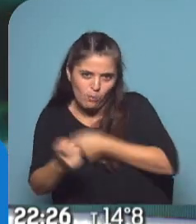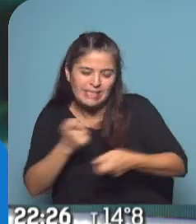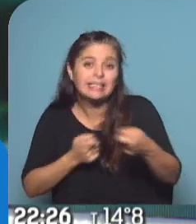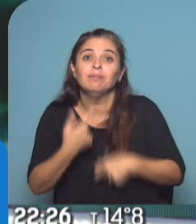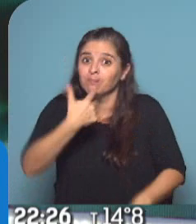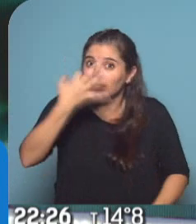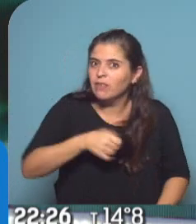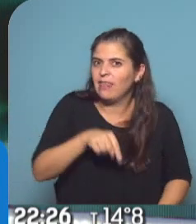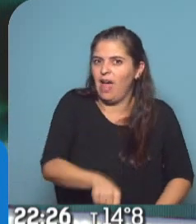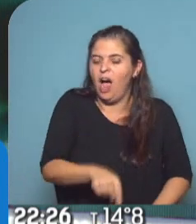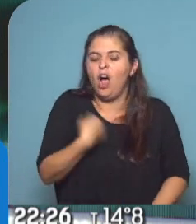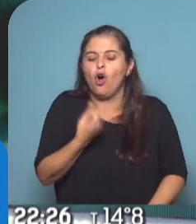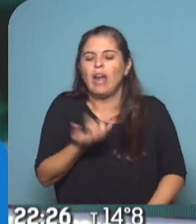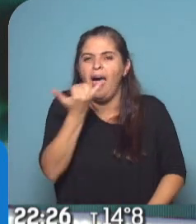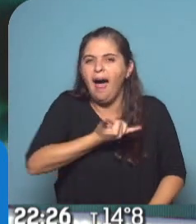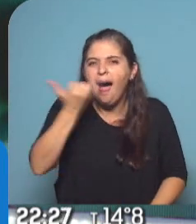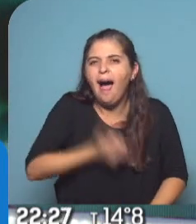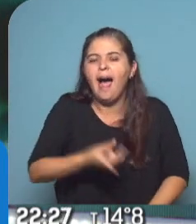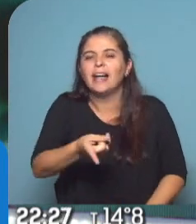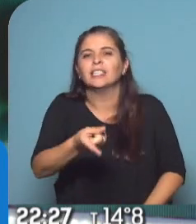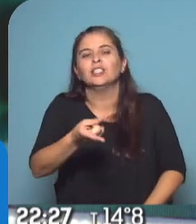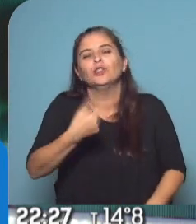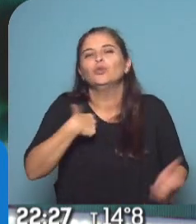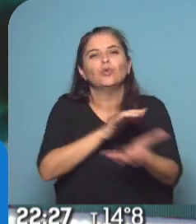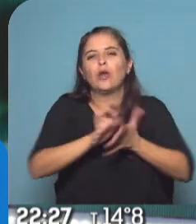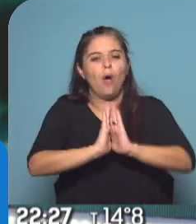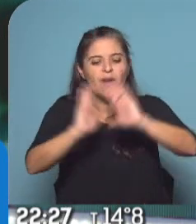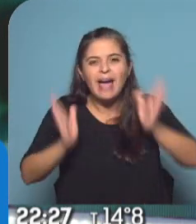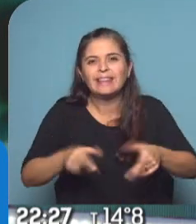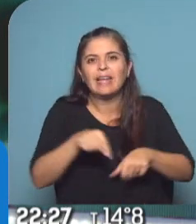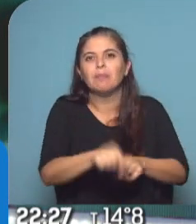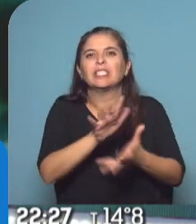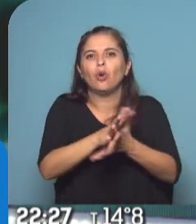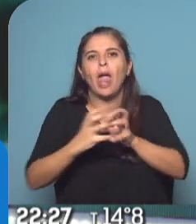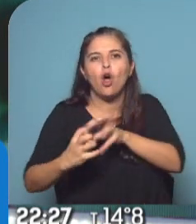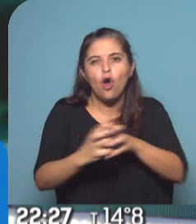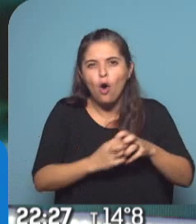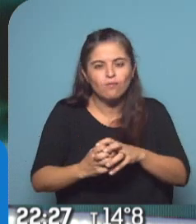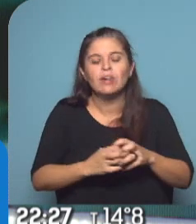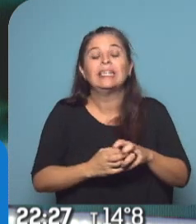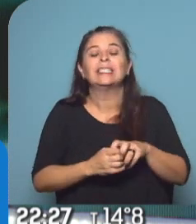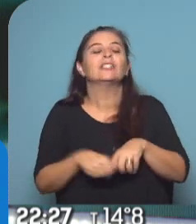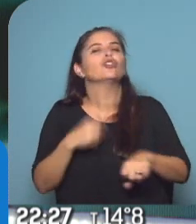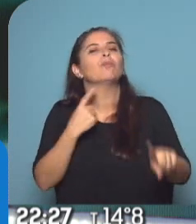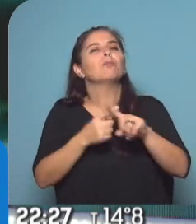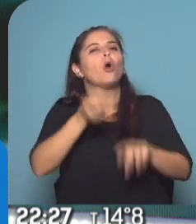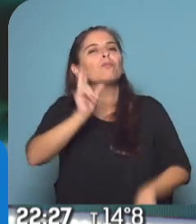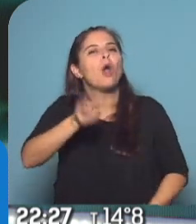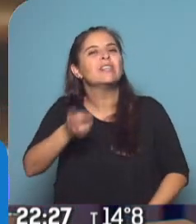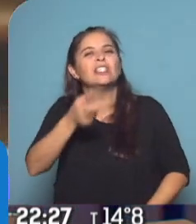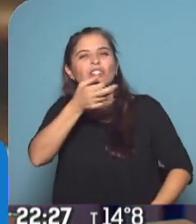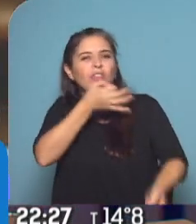tecnológico y científico tecnológico que hay detrás de esta prohibición parcial a huawei demuestra que tal vez esto es lo más